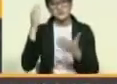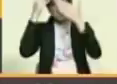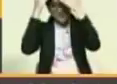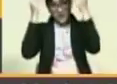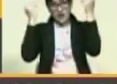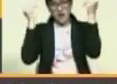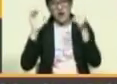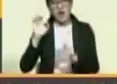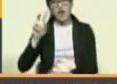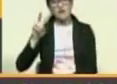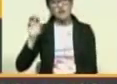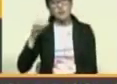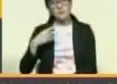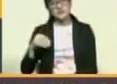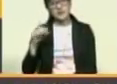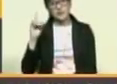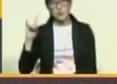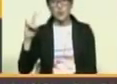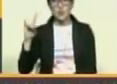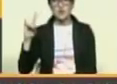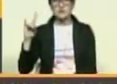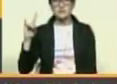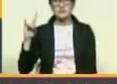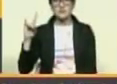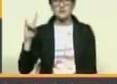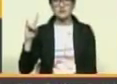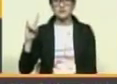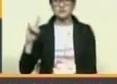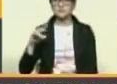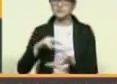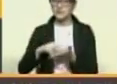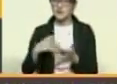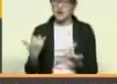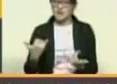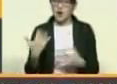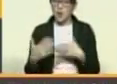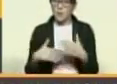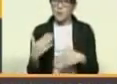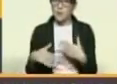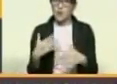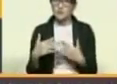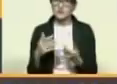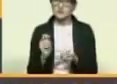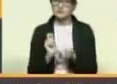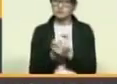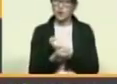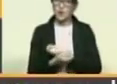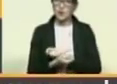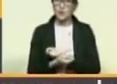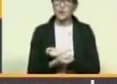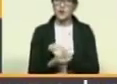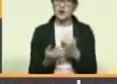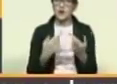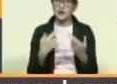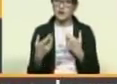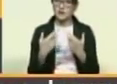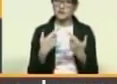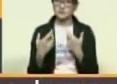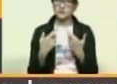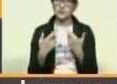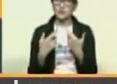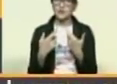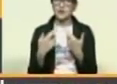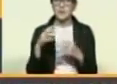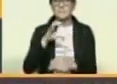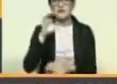también. Quiere decir que, bueno, estamos en un proceso de dinamización de las relaciones entre los